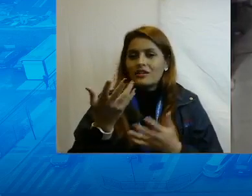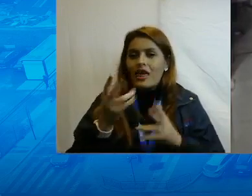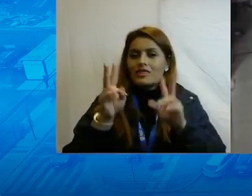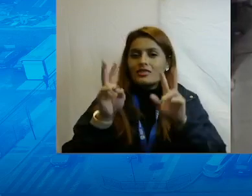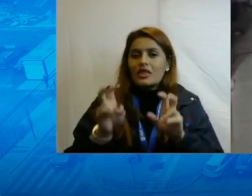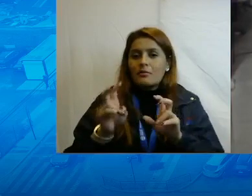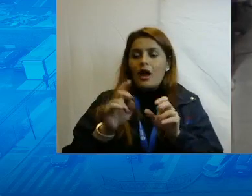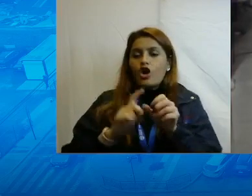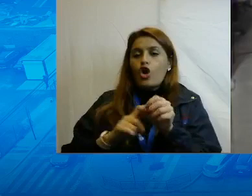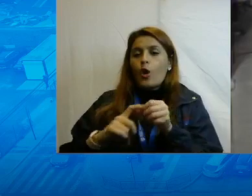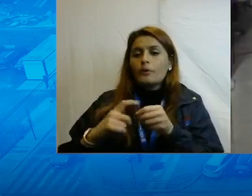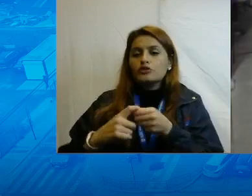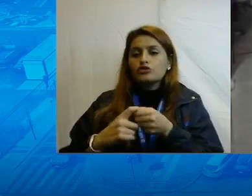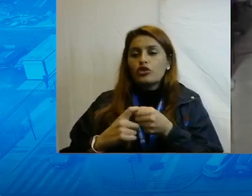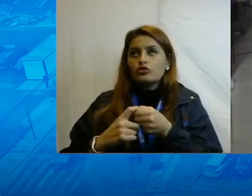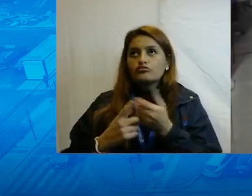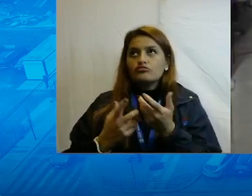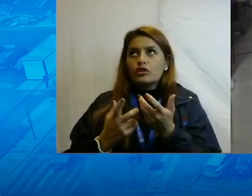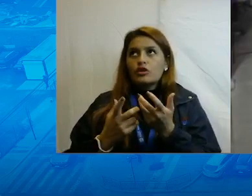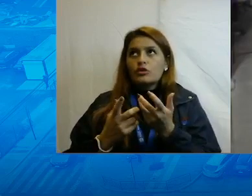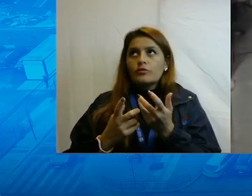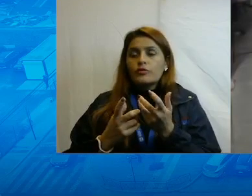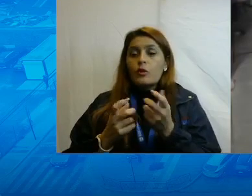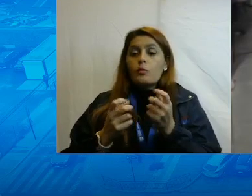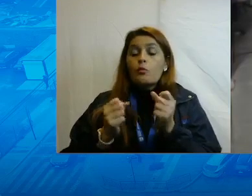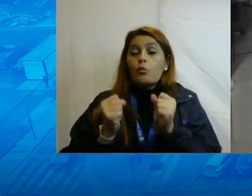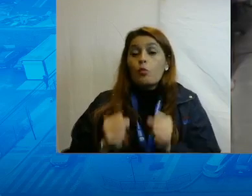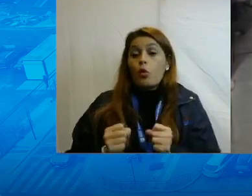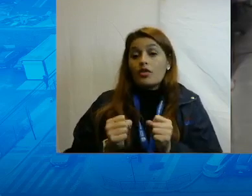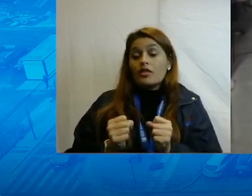de Presupuesto, de ver si es que está...